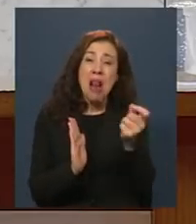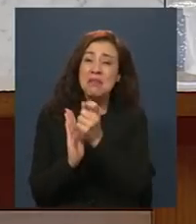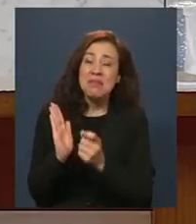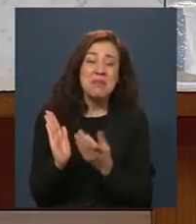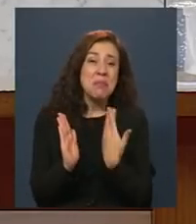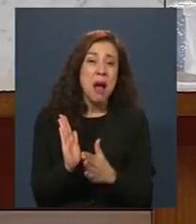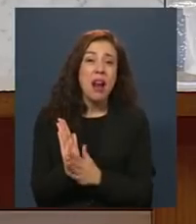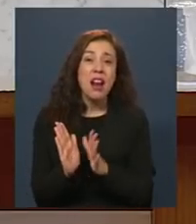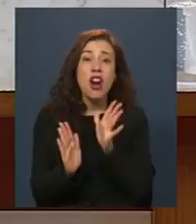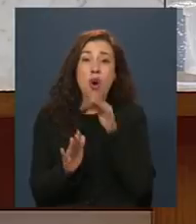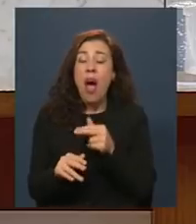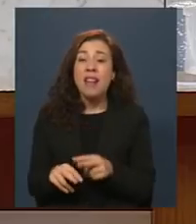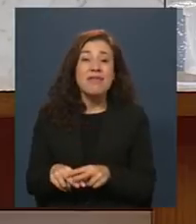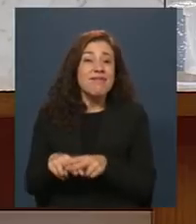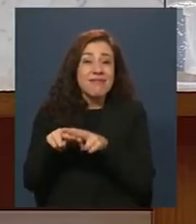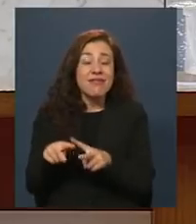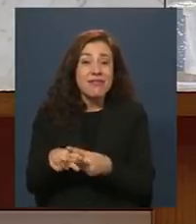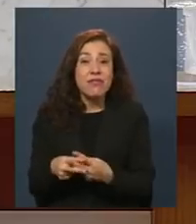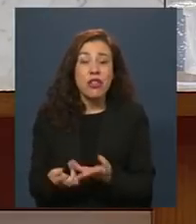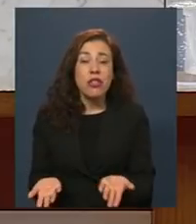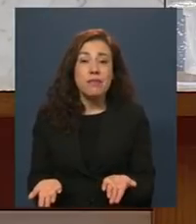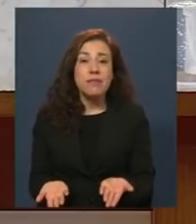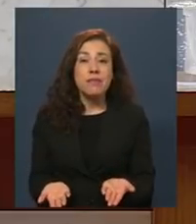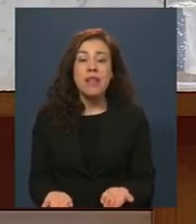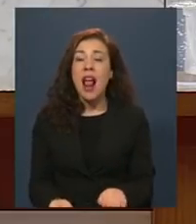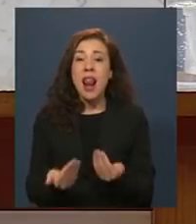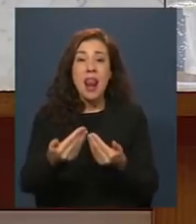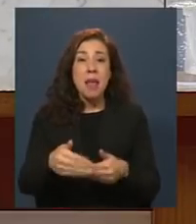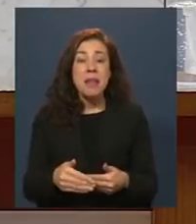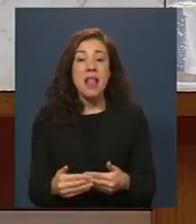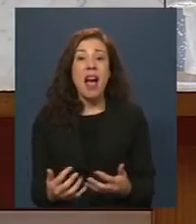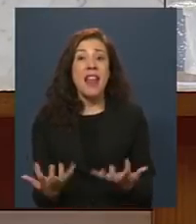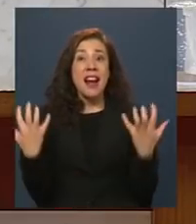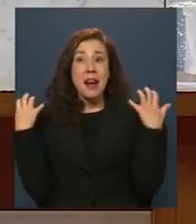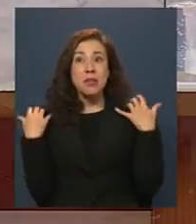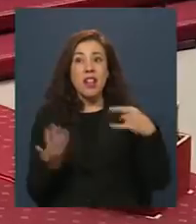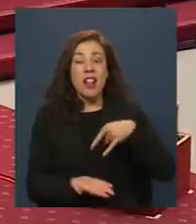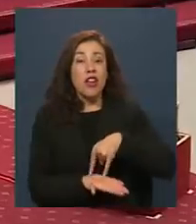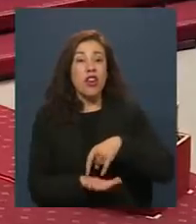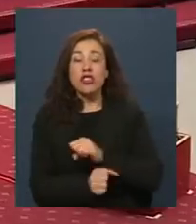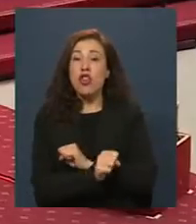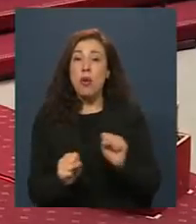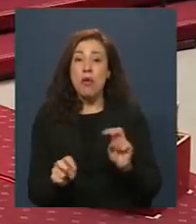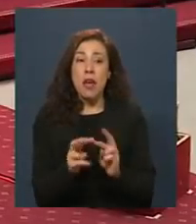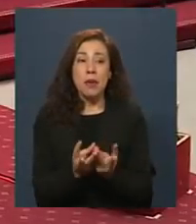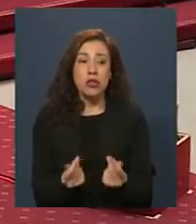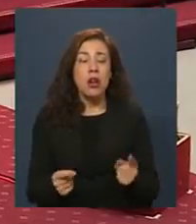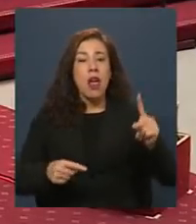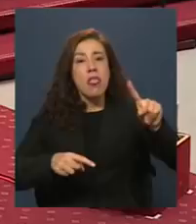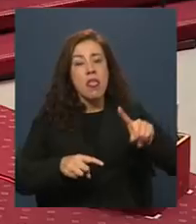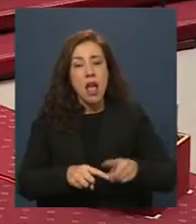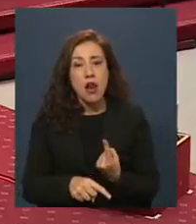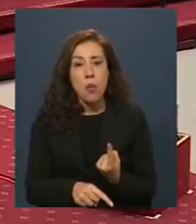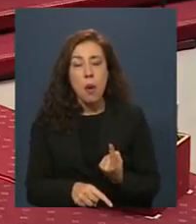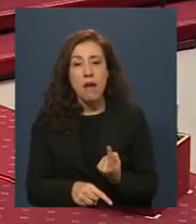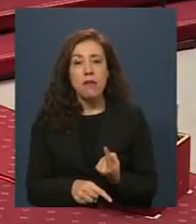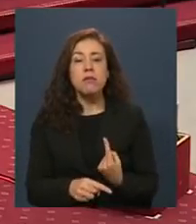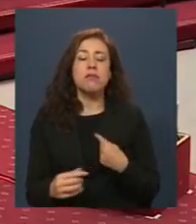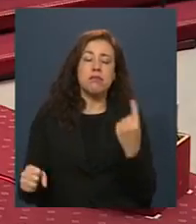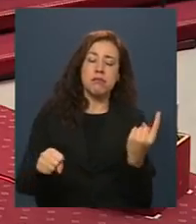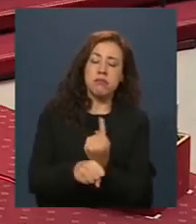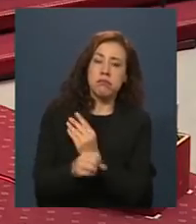sin solvencia técnica, que las limitadas facultades del Congreso no podían remediar. Nuevamente, en diálogo